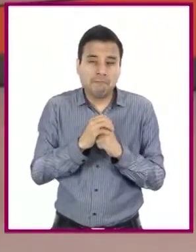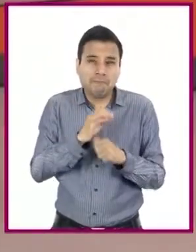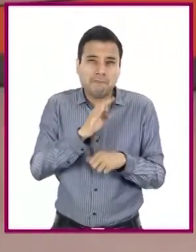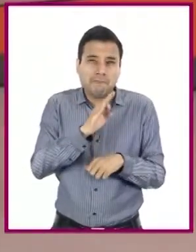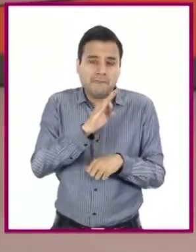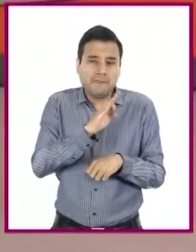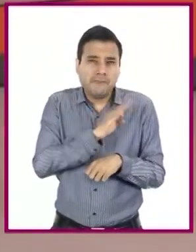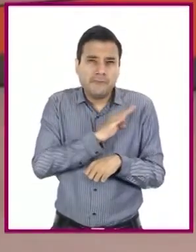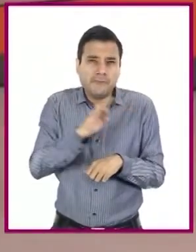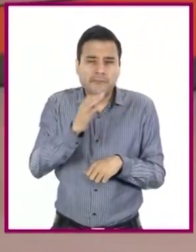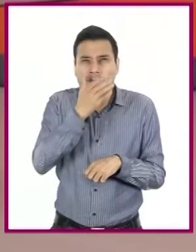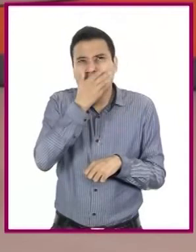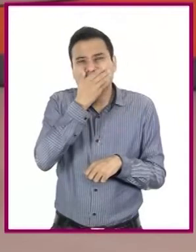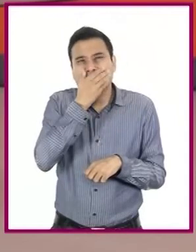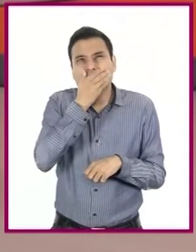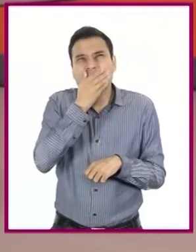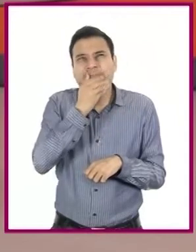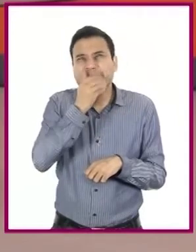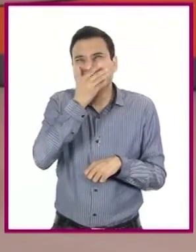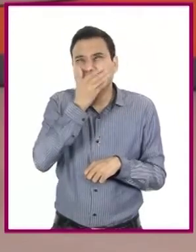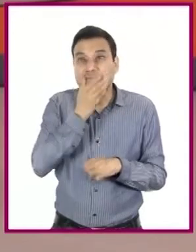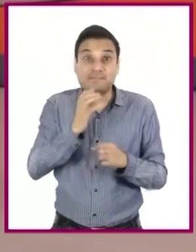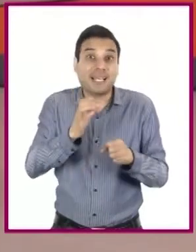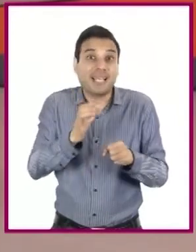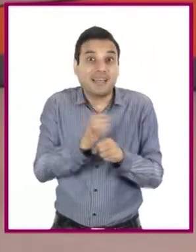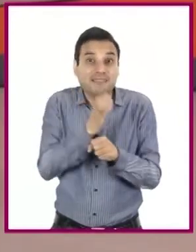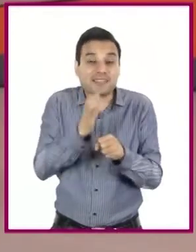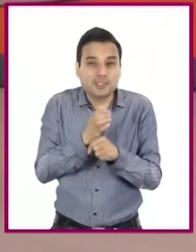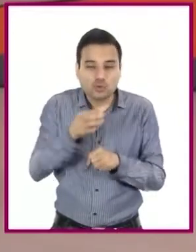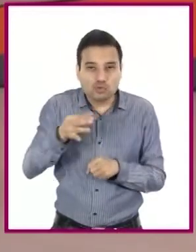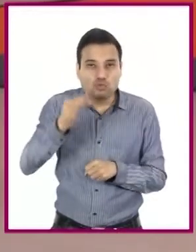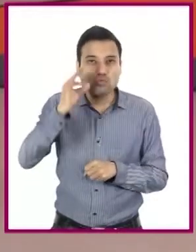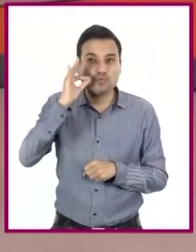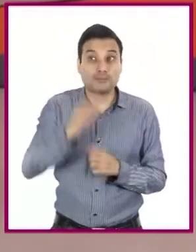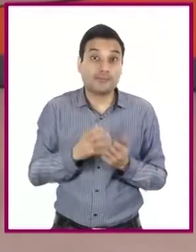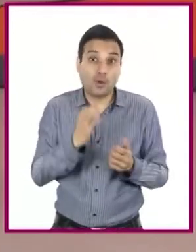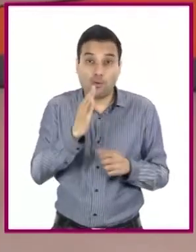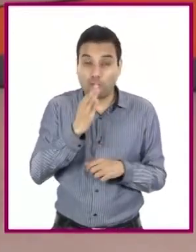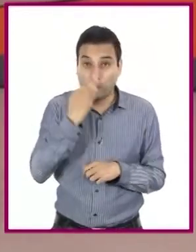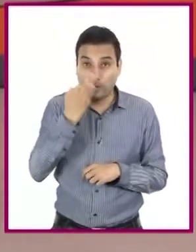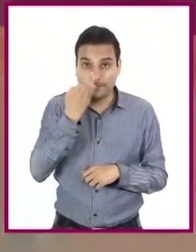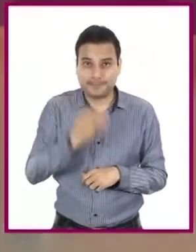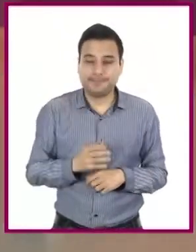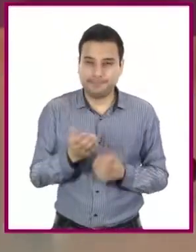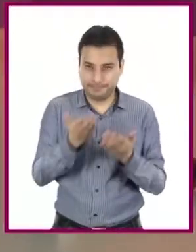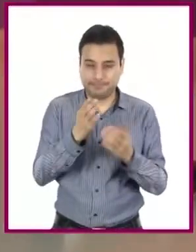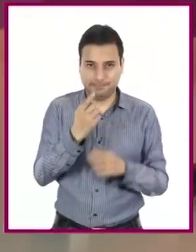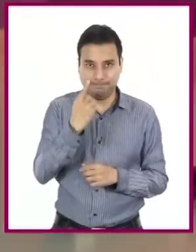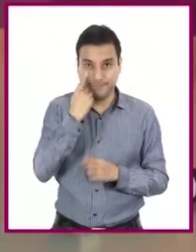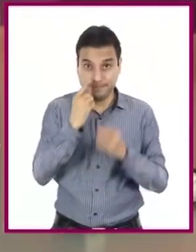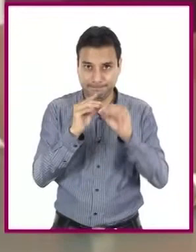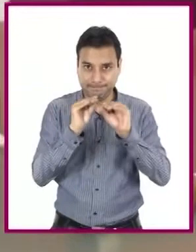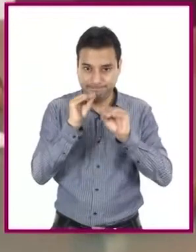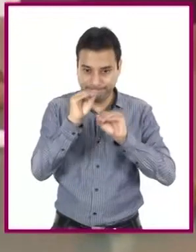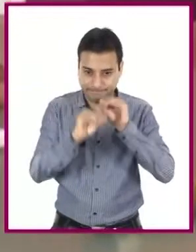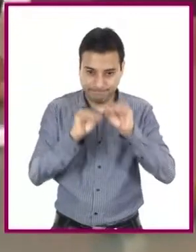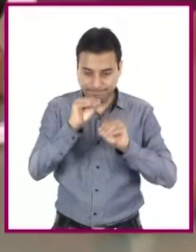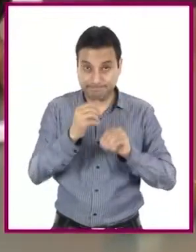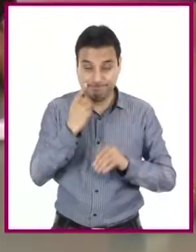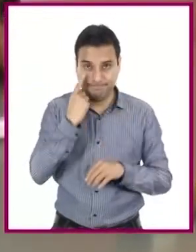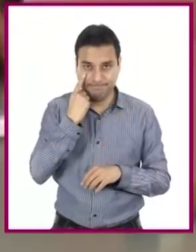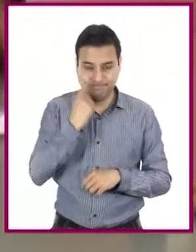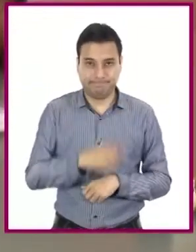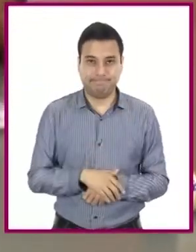podríamos tener una cafetería, incluso más flores. Adelante. Te voy a mostrar. Yo voy a poner un